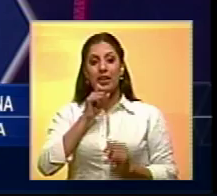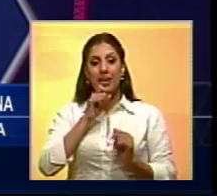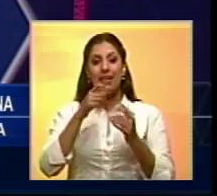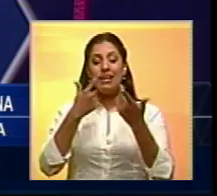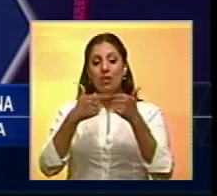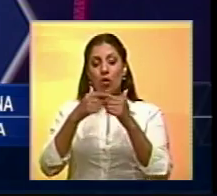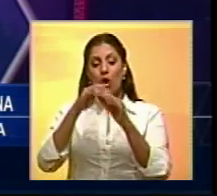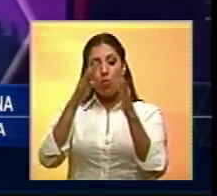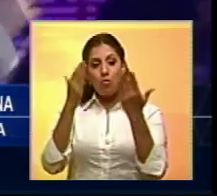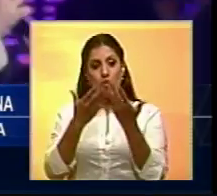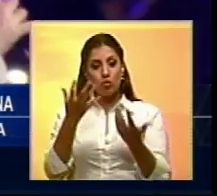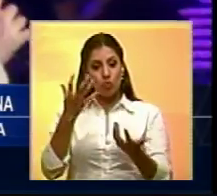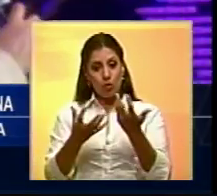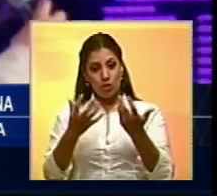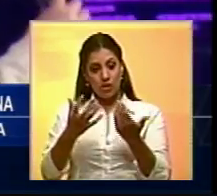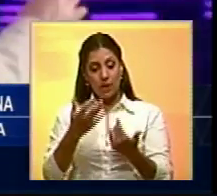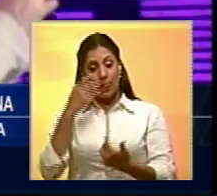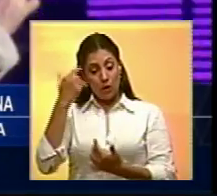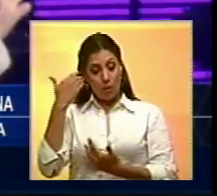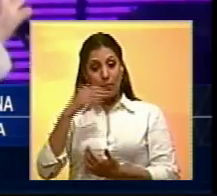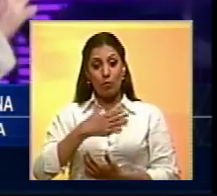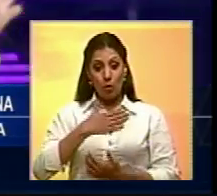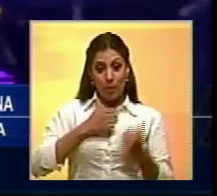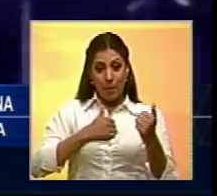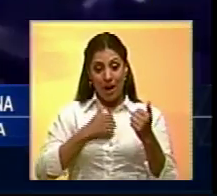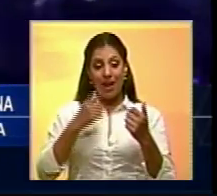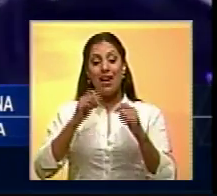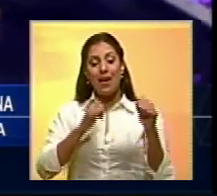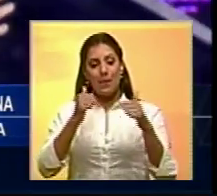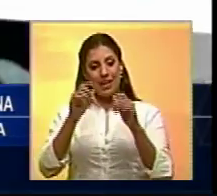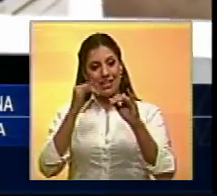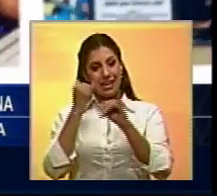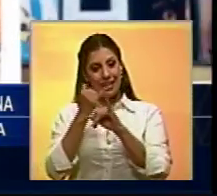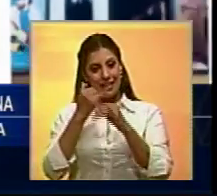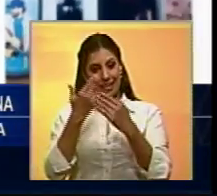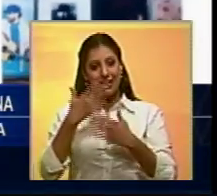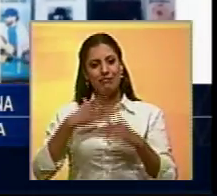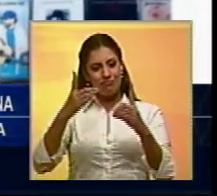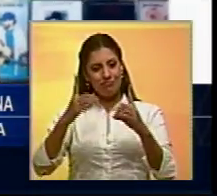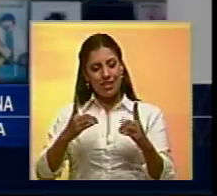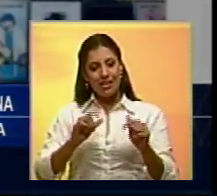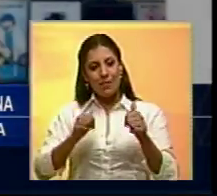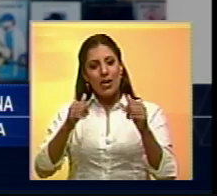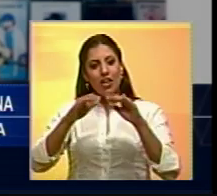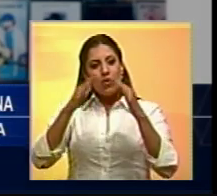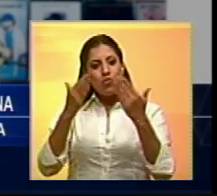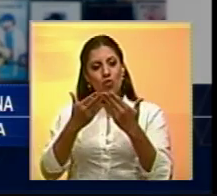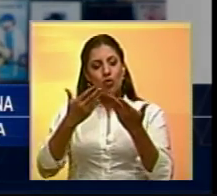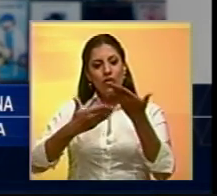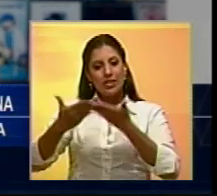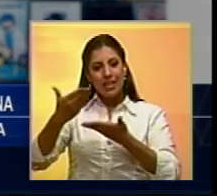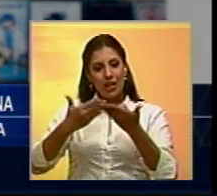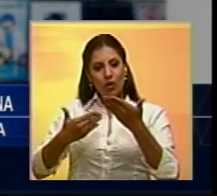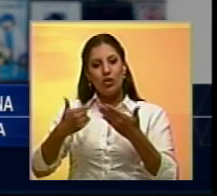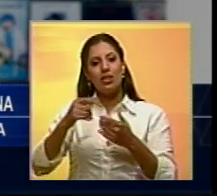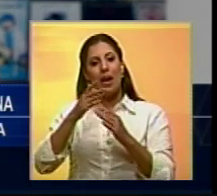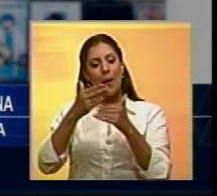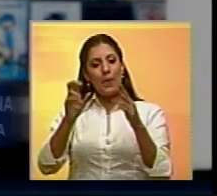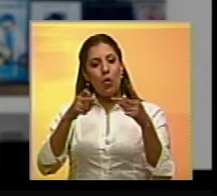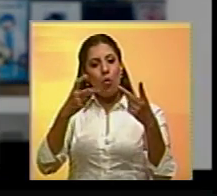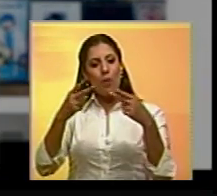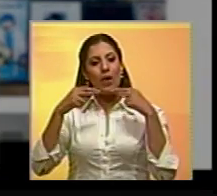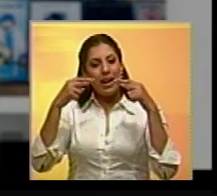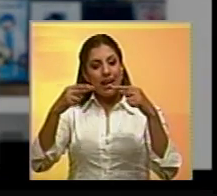debut en el mundo de la cocina. El conocido merenguero compartió por sus redes sociales que ha decidido entrar en el mundo de los negocios con la apertura de